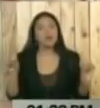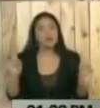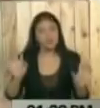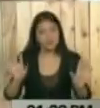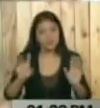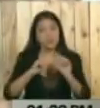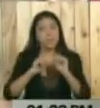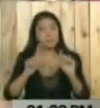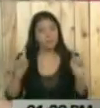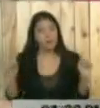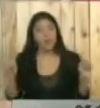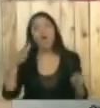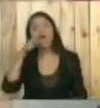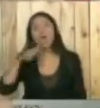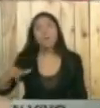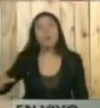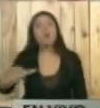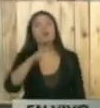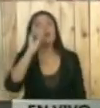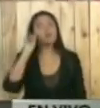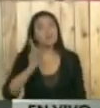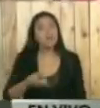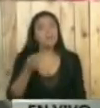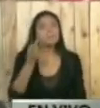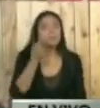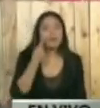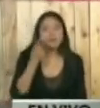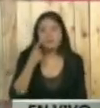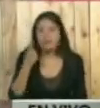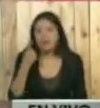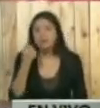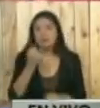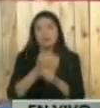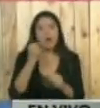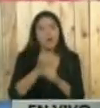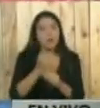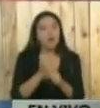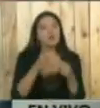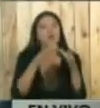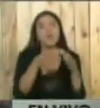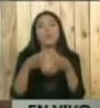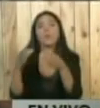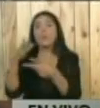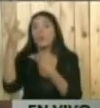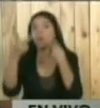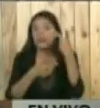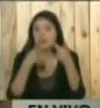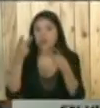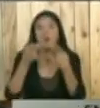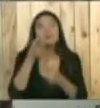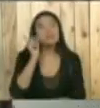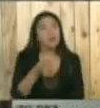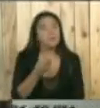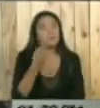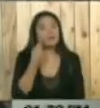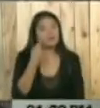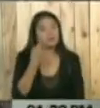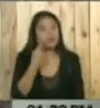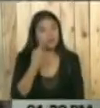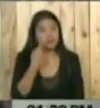pero el pueblo debe estar muy pendiente del trabajo de los equipos políticos municipales. Debe estar muy